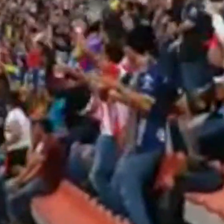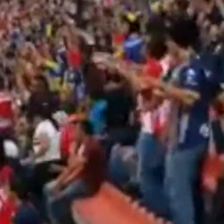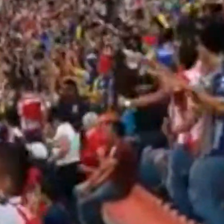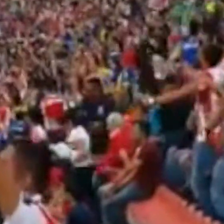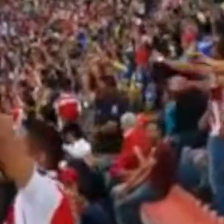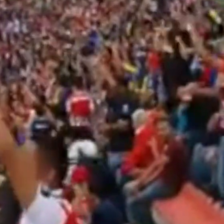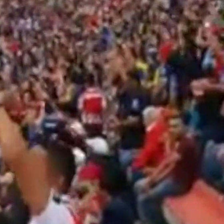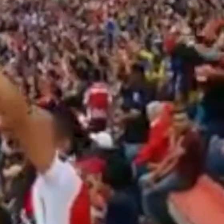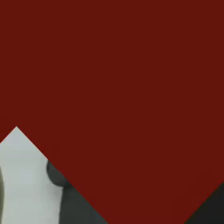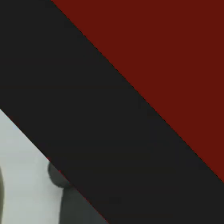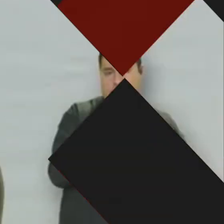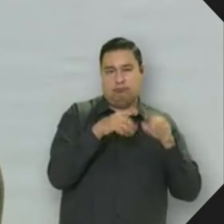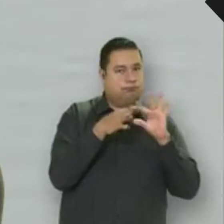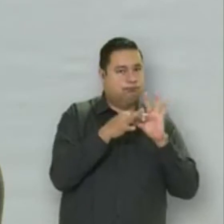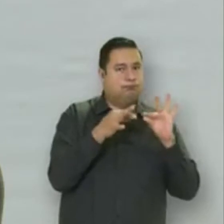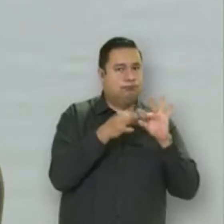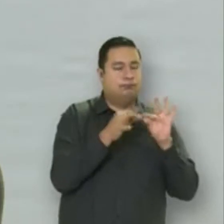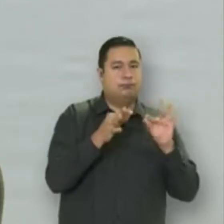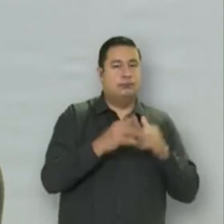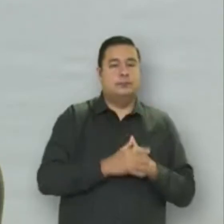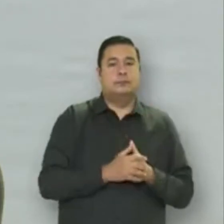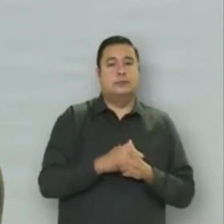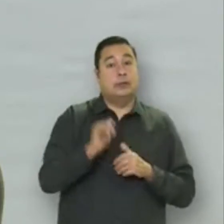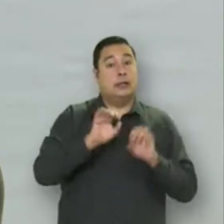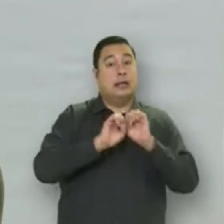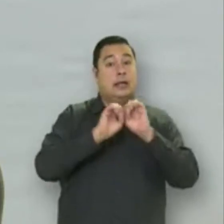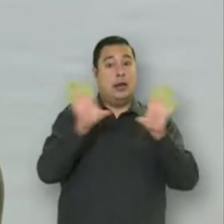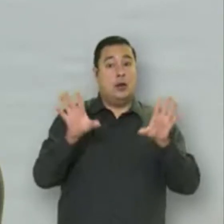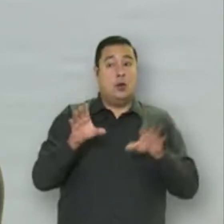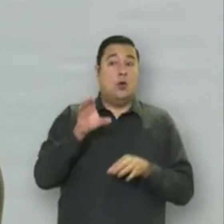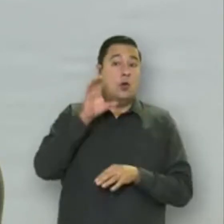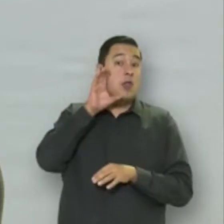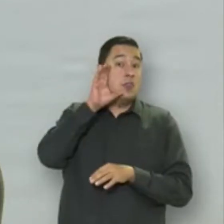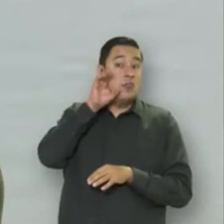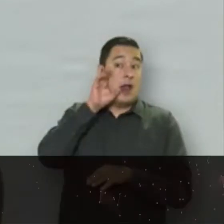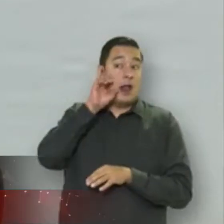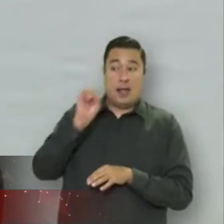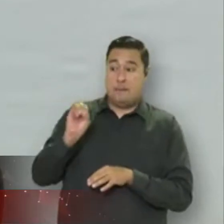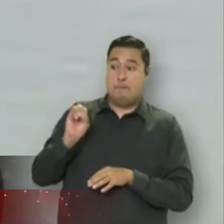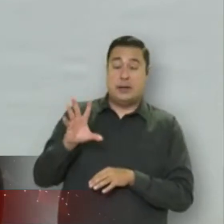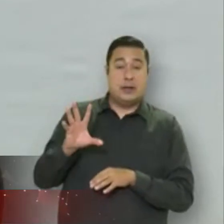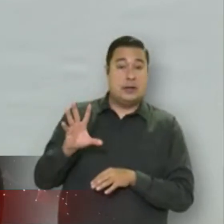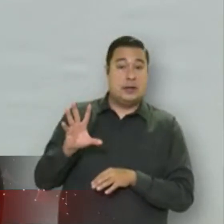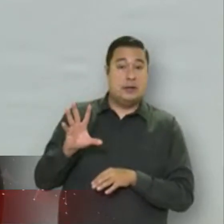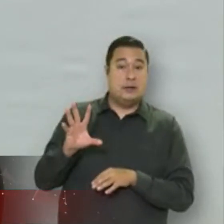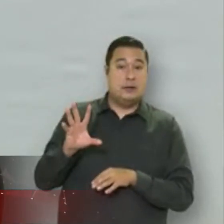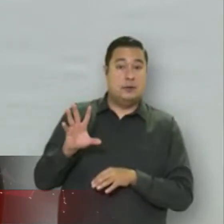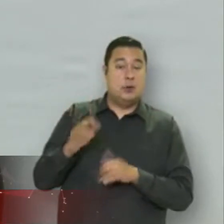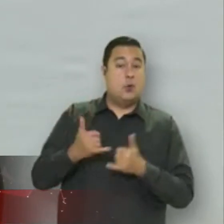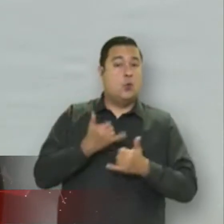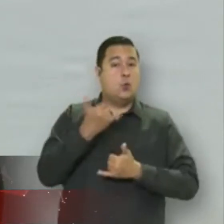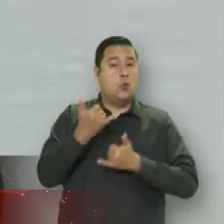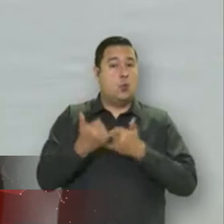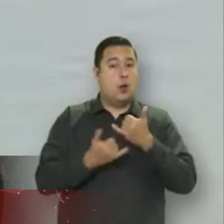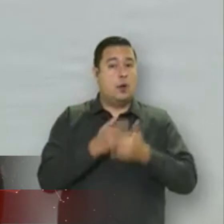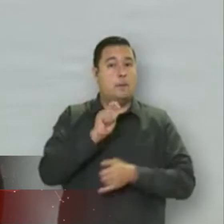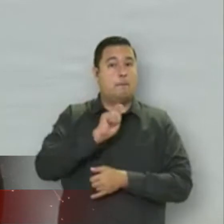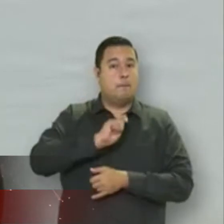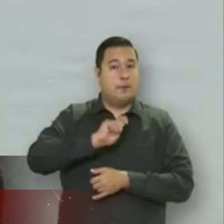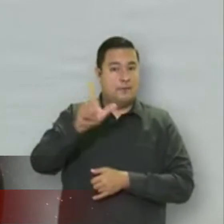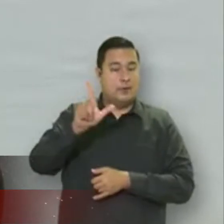la afición a los estadios y si ser muy claros en semáforo naranja juegos profesionales